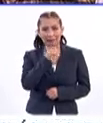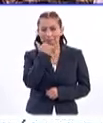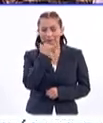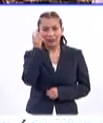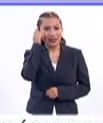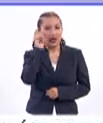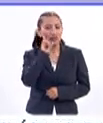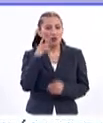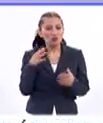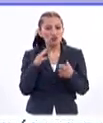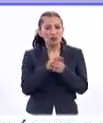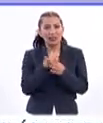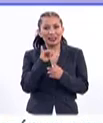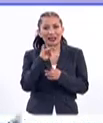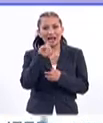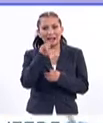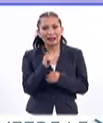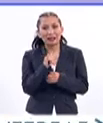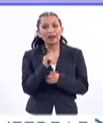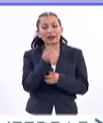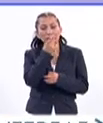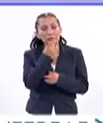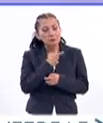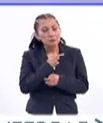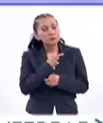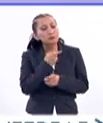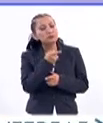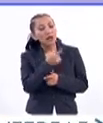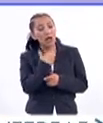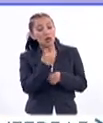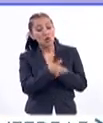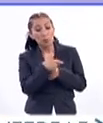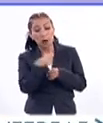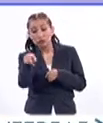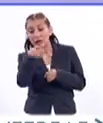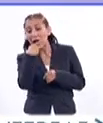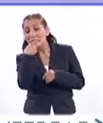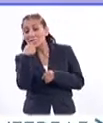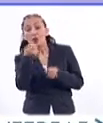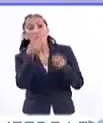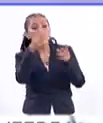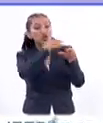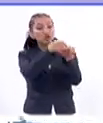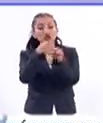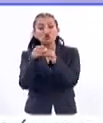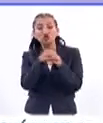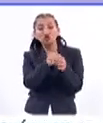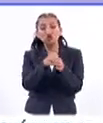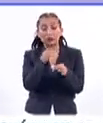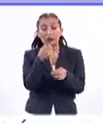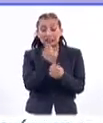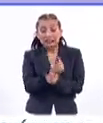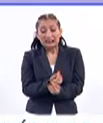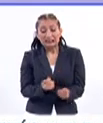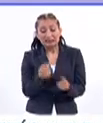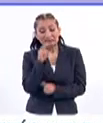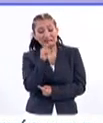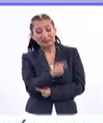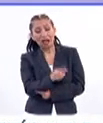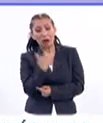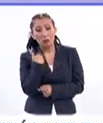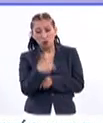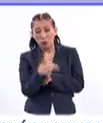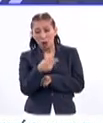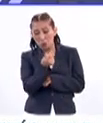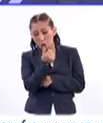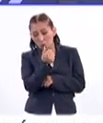la directora adjunta del INALI, nos dice que por el número de hablantes que son menores de edad, como la